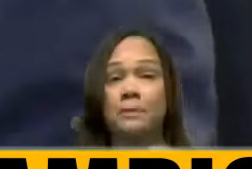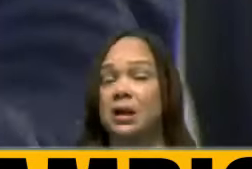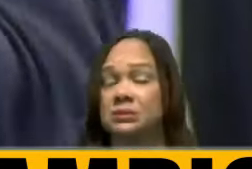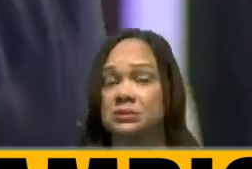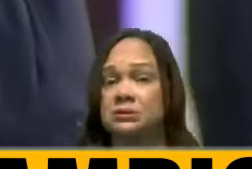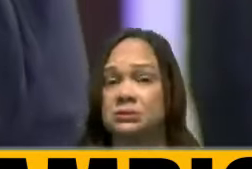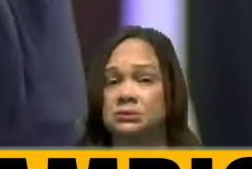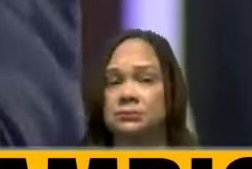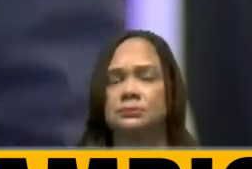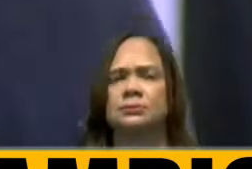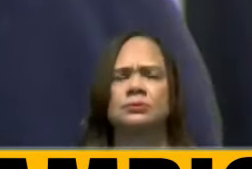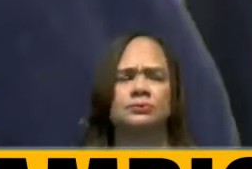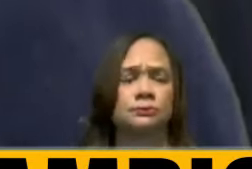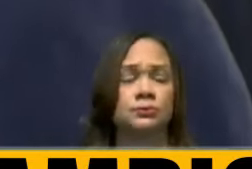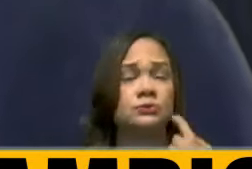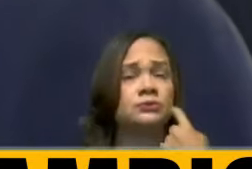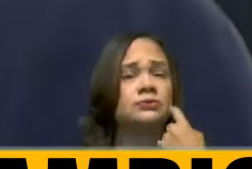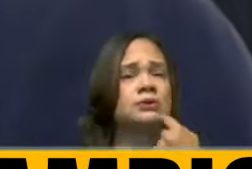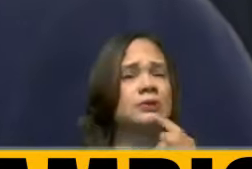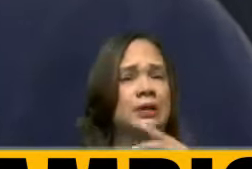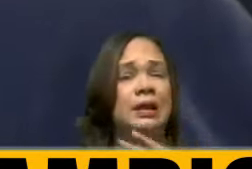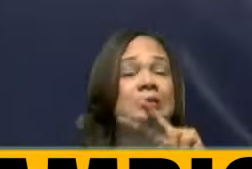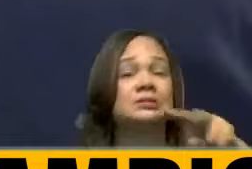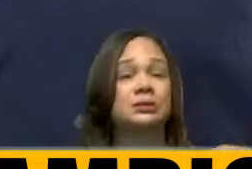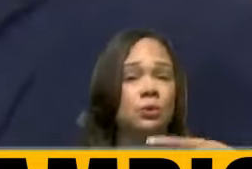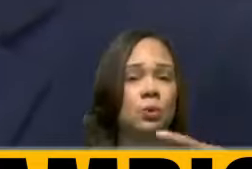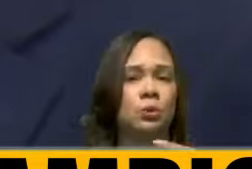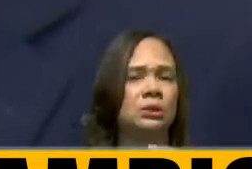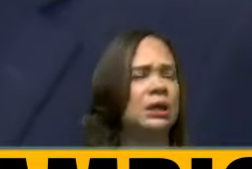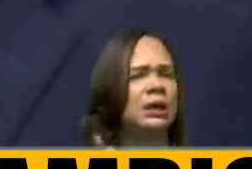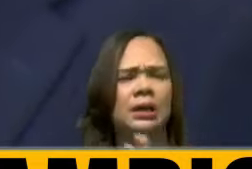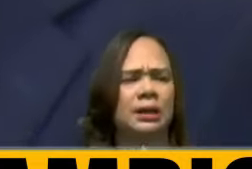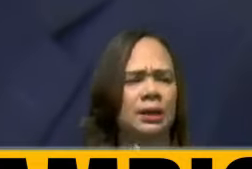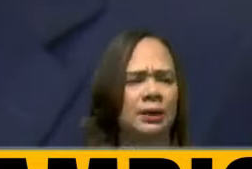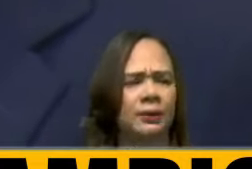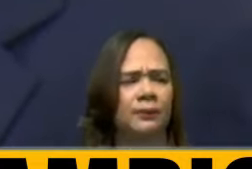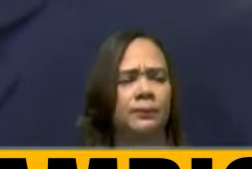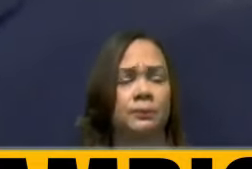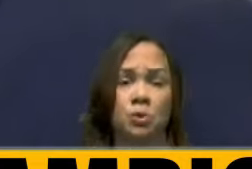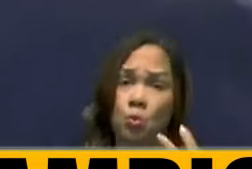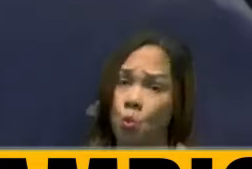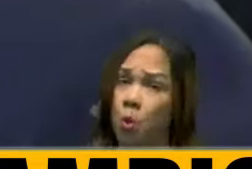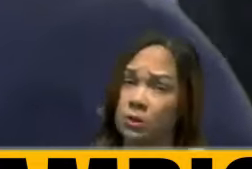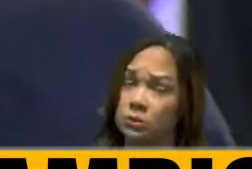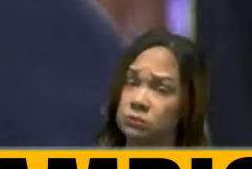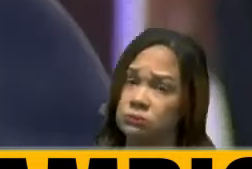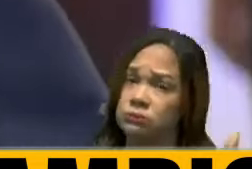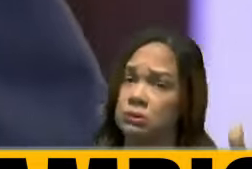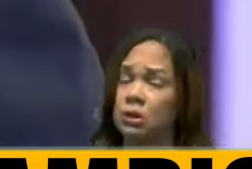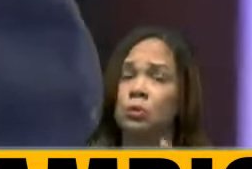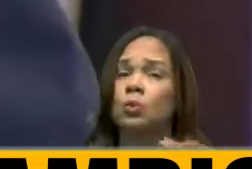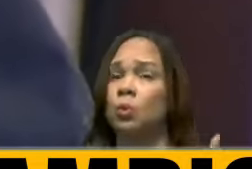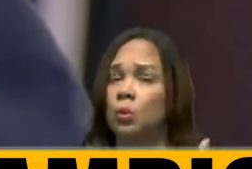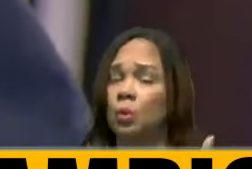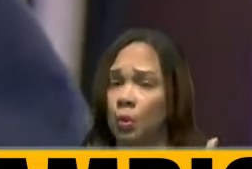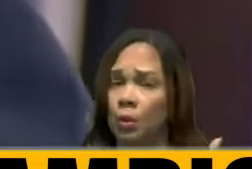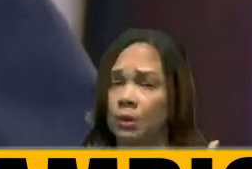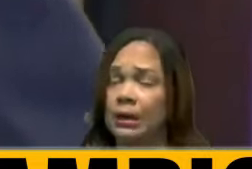va usted acaba de decir que esta es la segunda ola Qué significa en sus estos 4 años pudiera haber una tercera